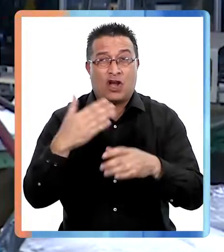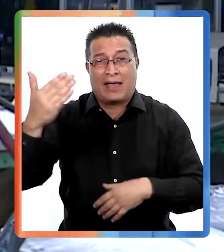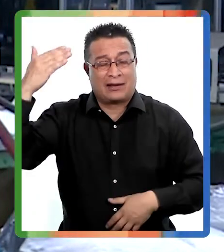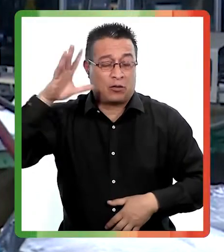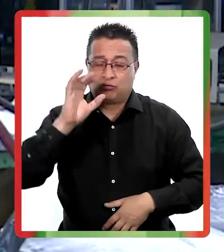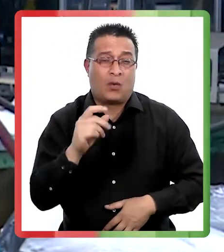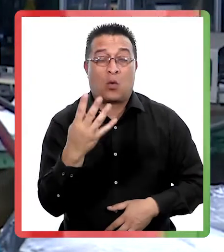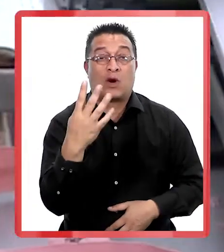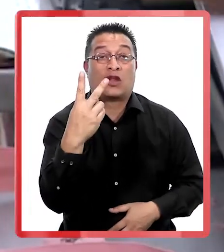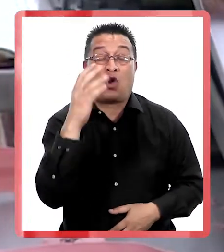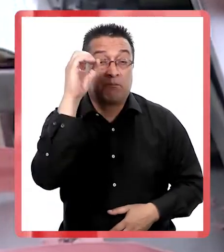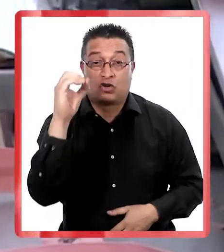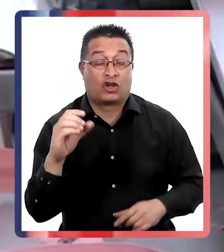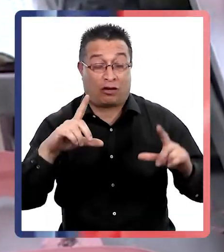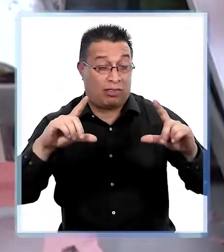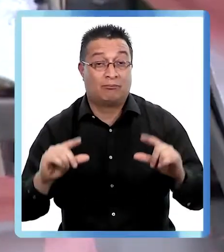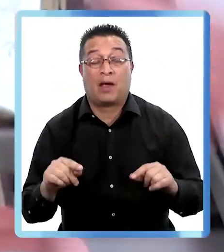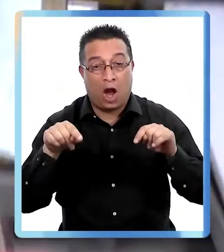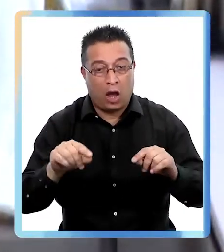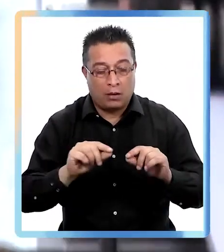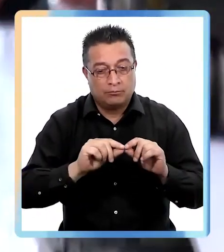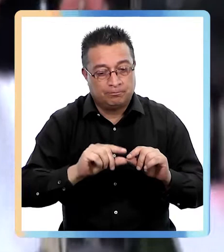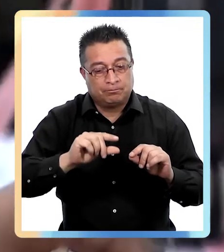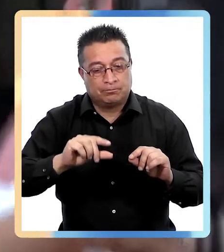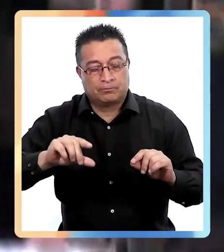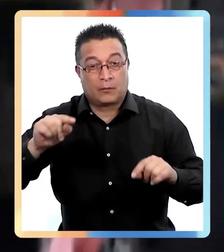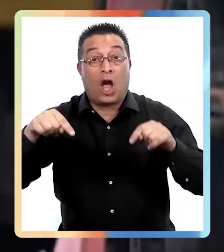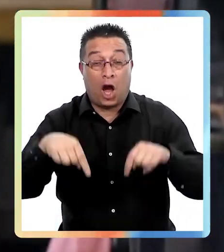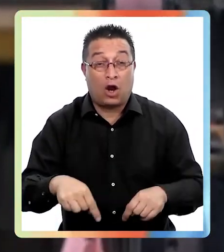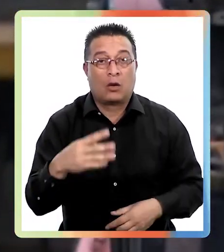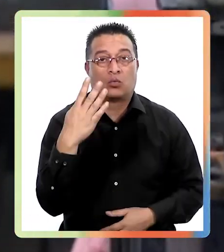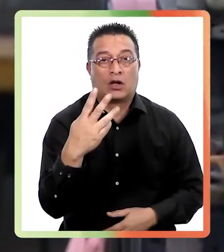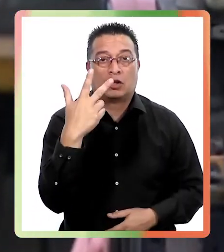como al 42%. Esto se ha ido recuperando y hoy día estamos en un